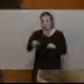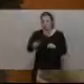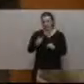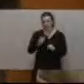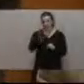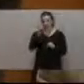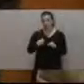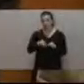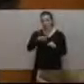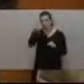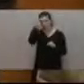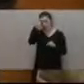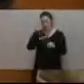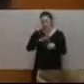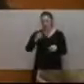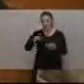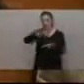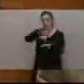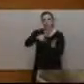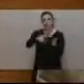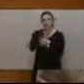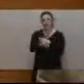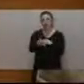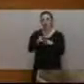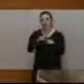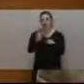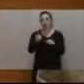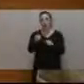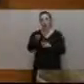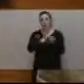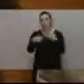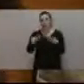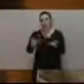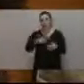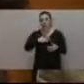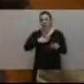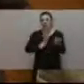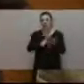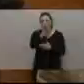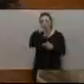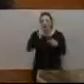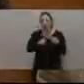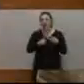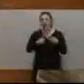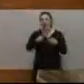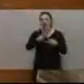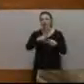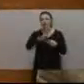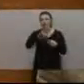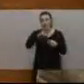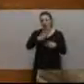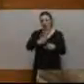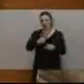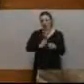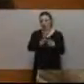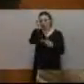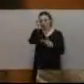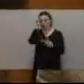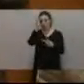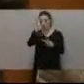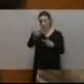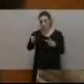central, cuyas principales afecciones son, como usted bien decía, el síndrome de fatiga crónica, la sensibilidad química múltiple, la